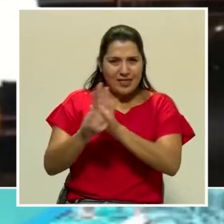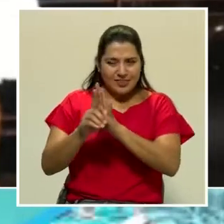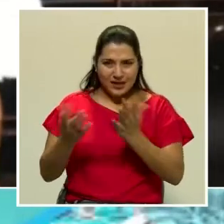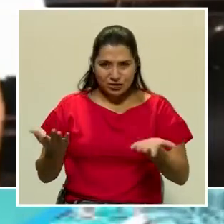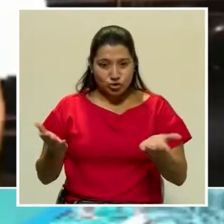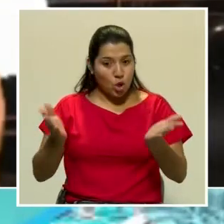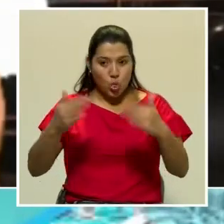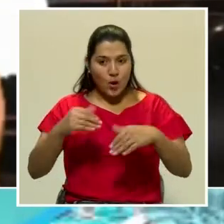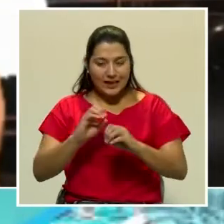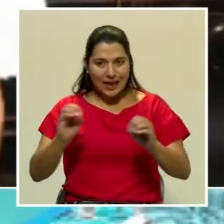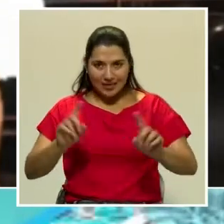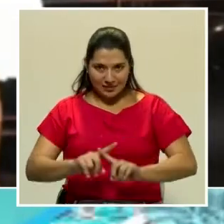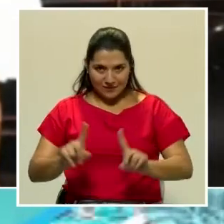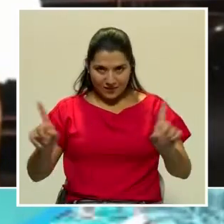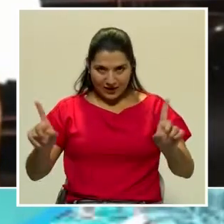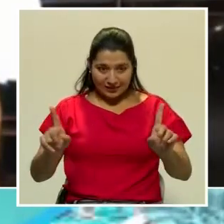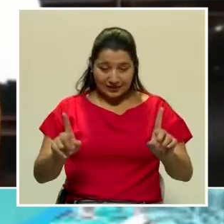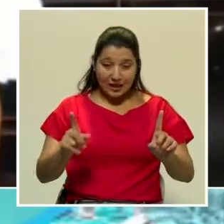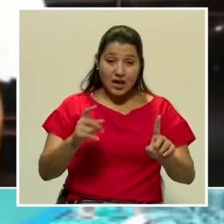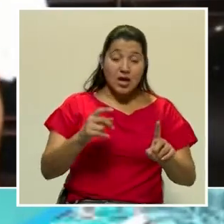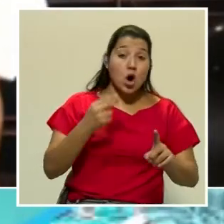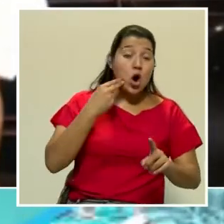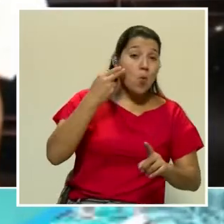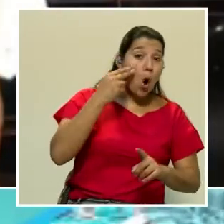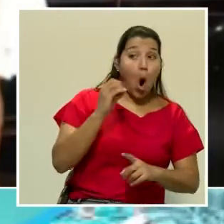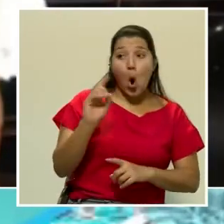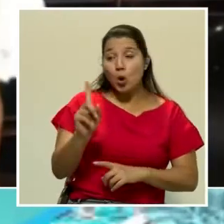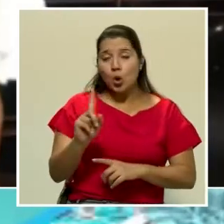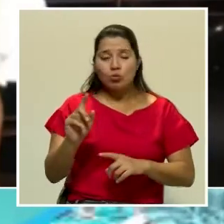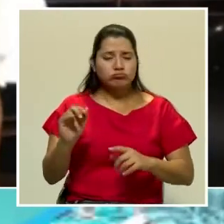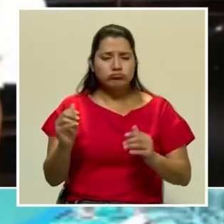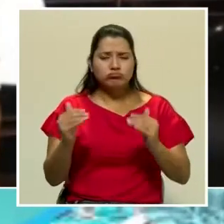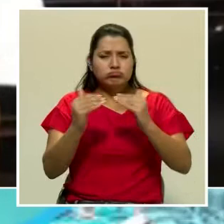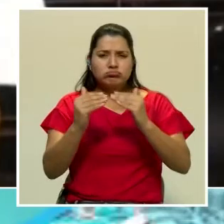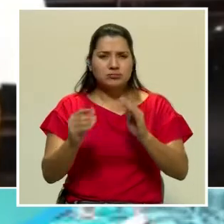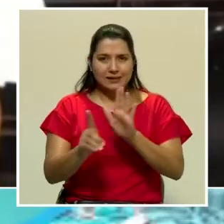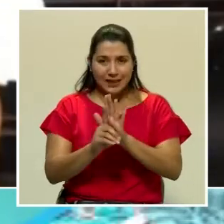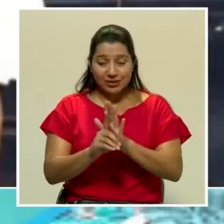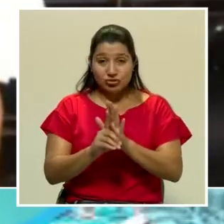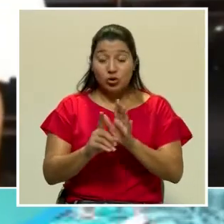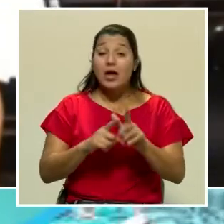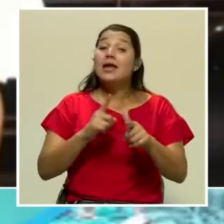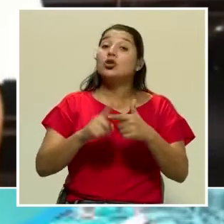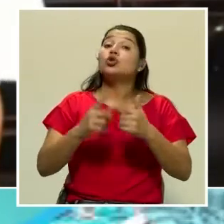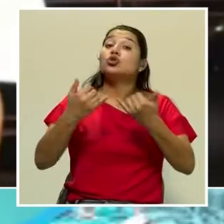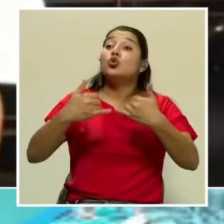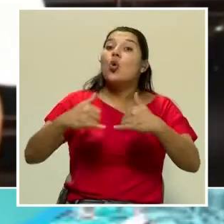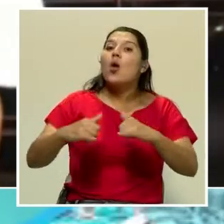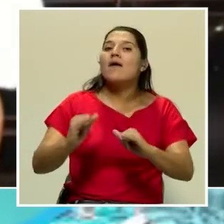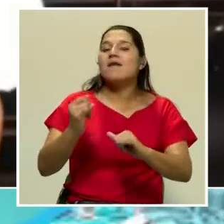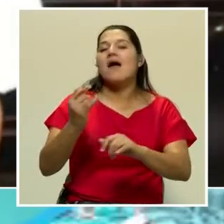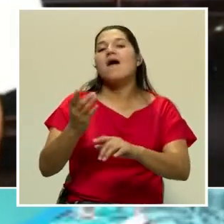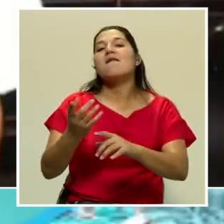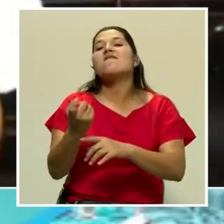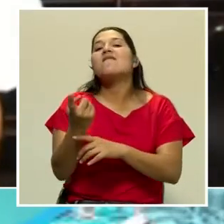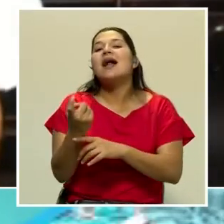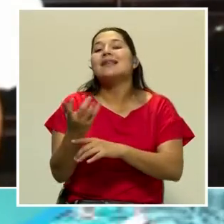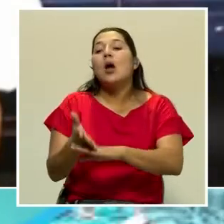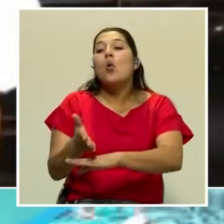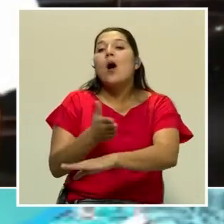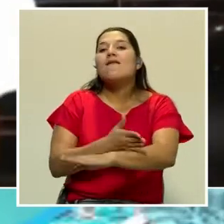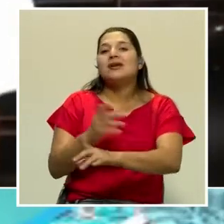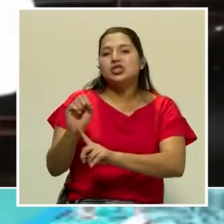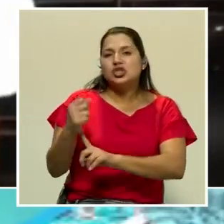pues nos alegra que hemos dado ese paso jurídico. Hay que dar un paso social en que la gente entienda